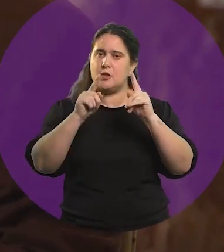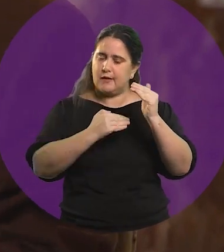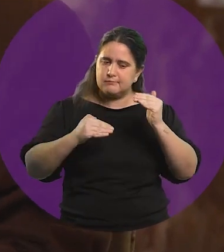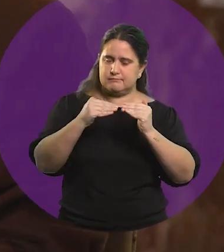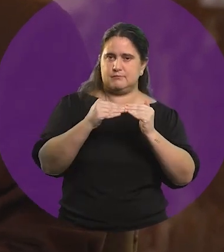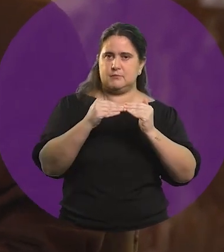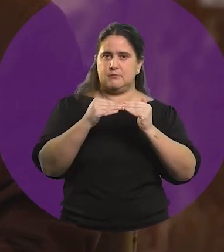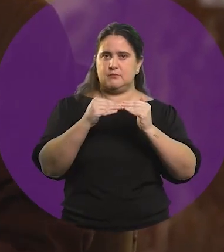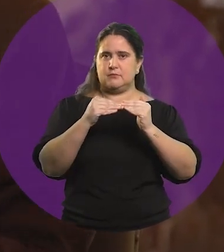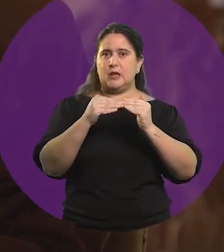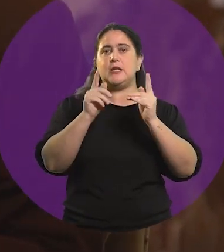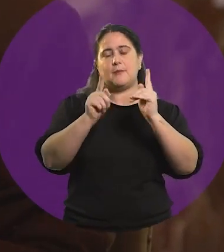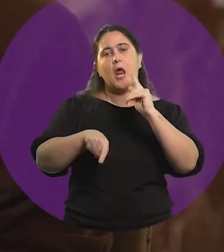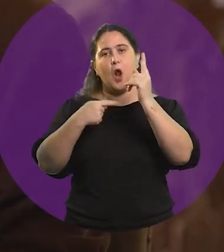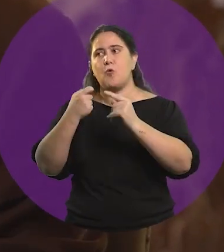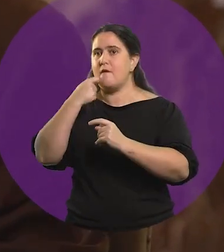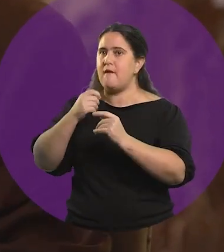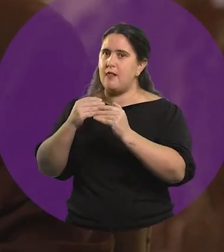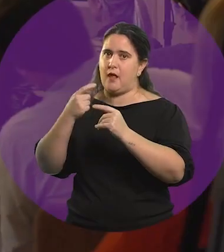entienda también que es porque no están los hombres.